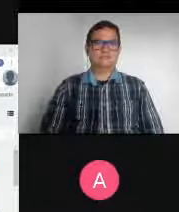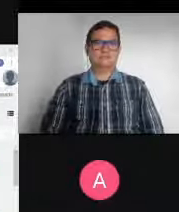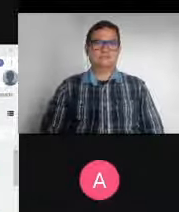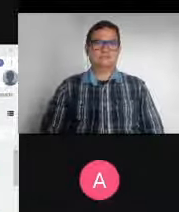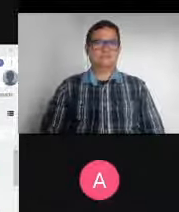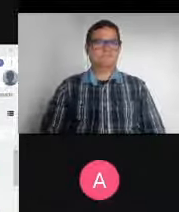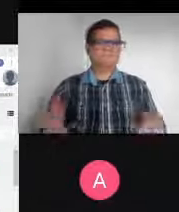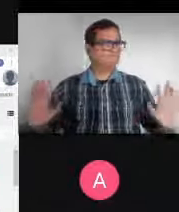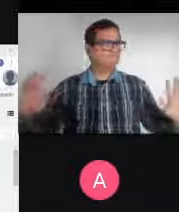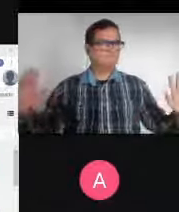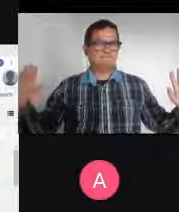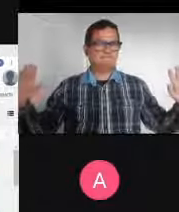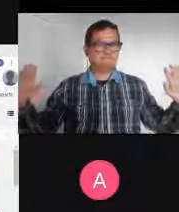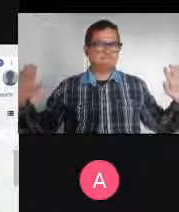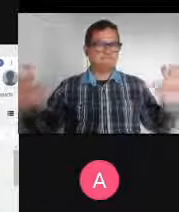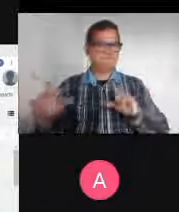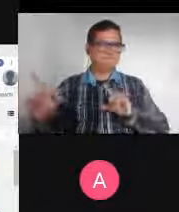¿Listo? ¿Ninguna?